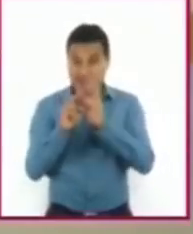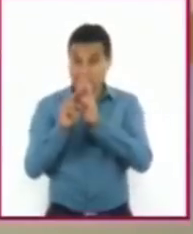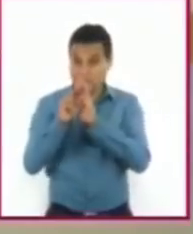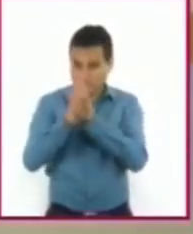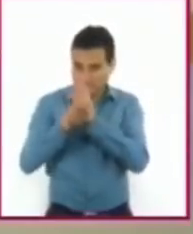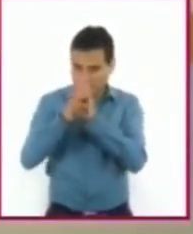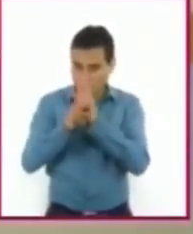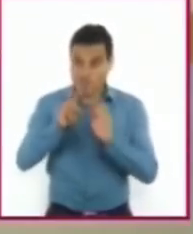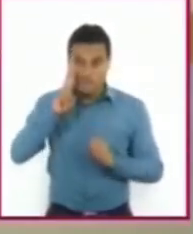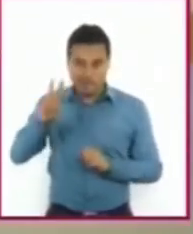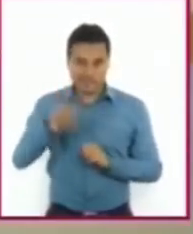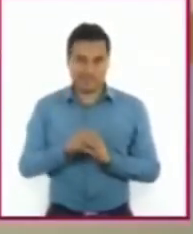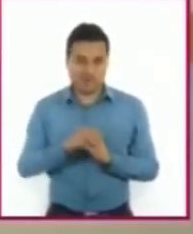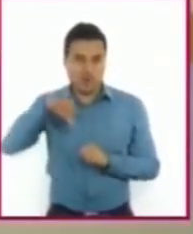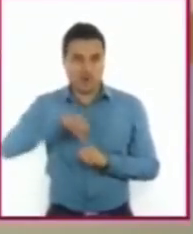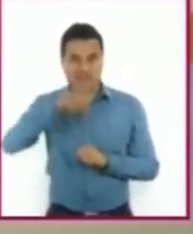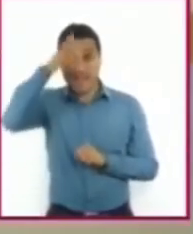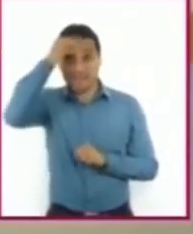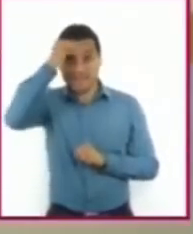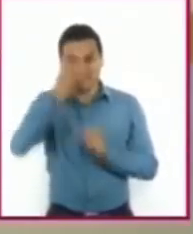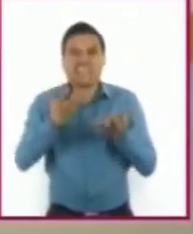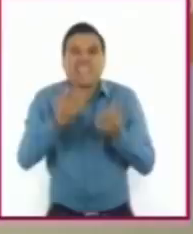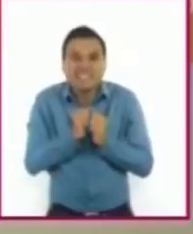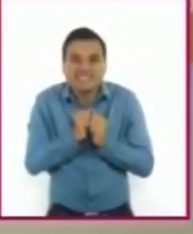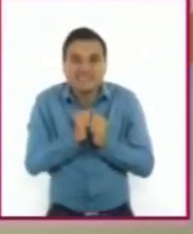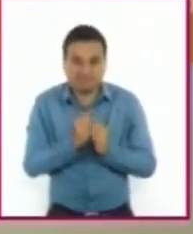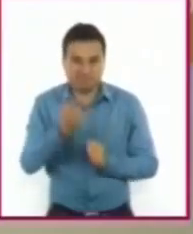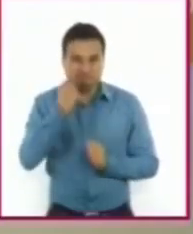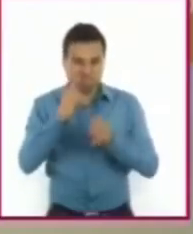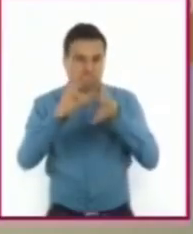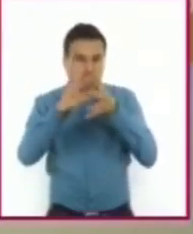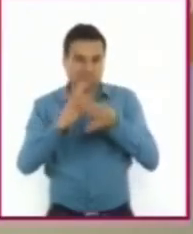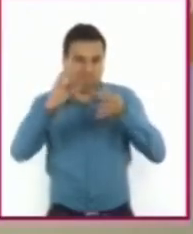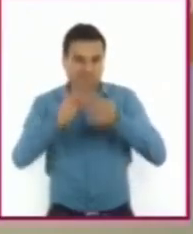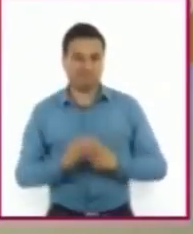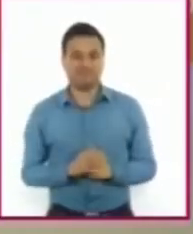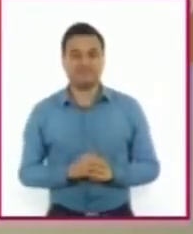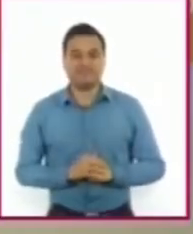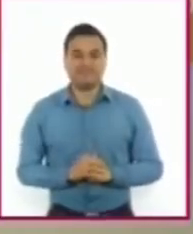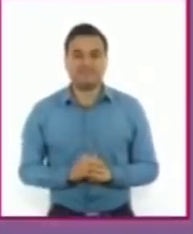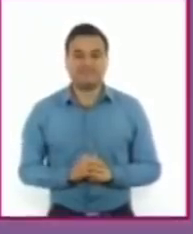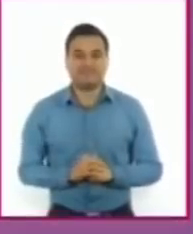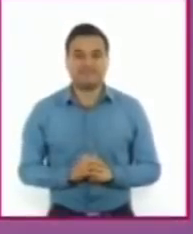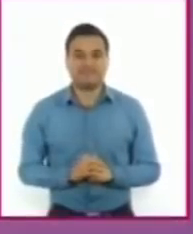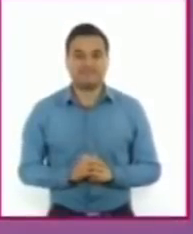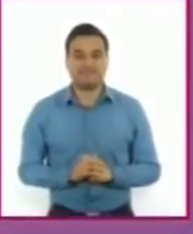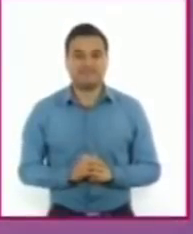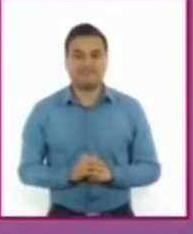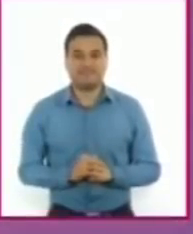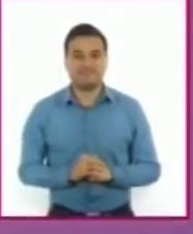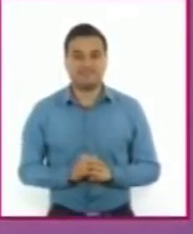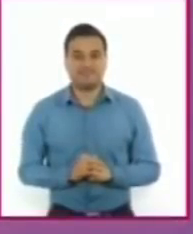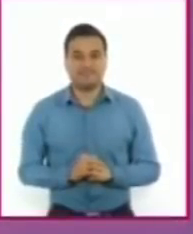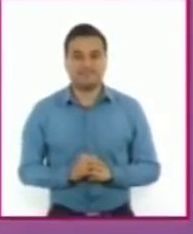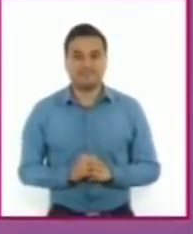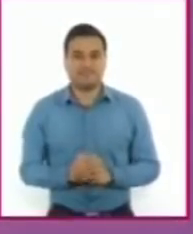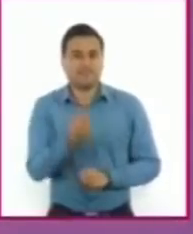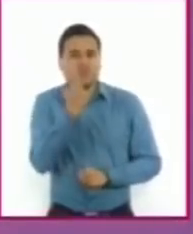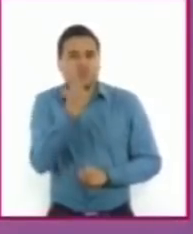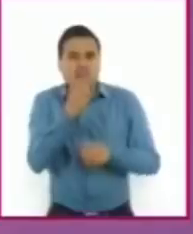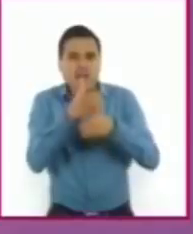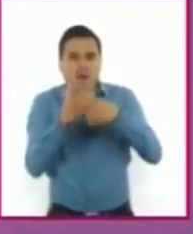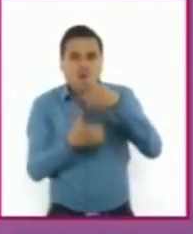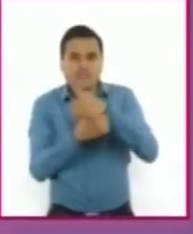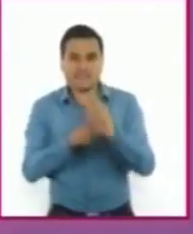recapitular lo que hemos aprendido hasta ahora sobre los diferentes tipos de interacciones. ¿Qué hace que un objeto en